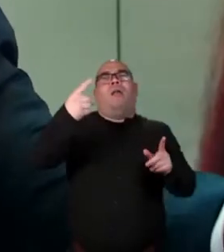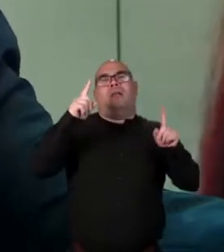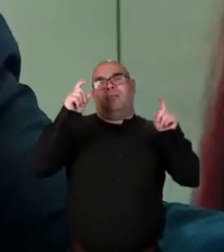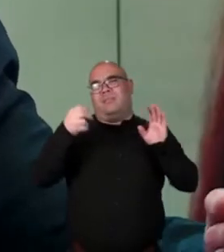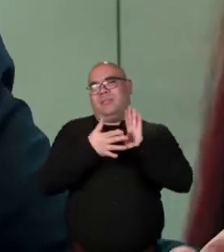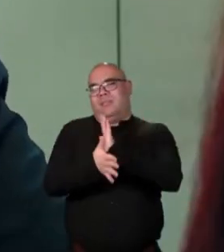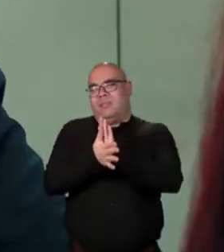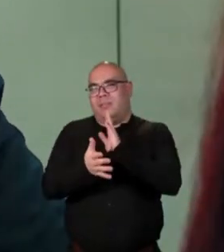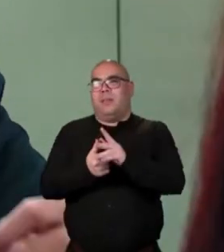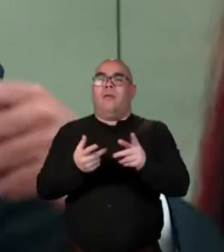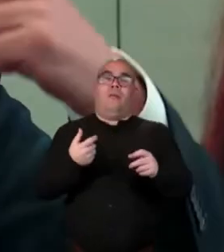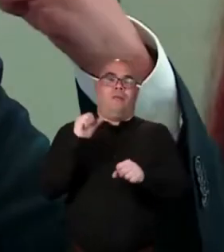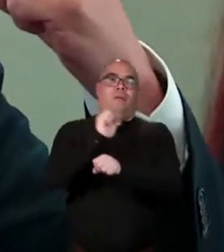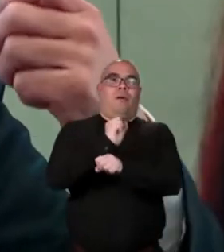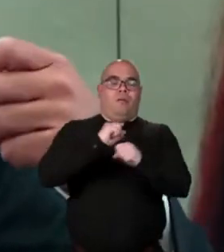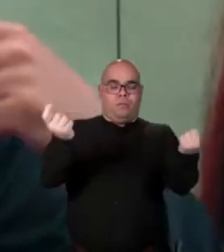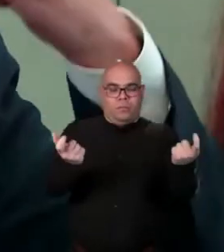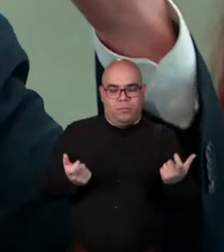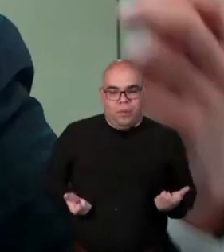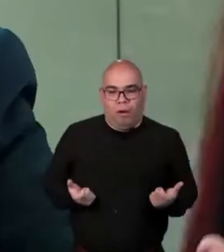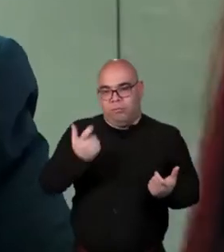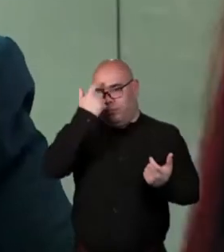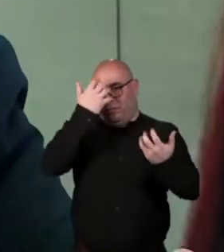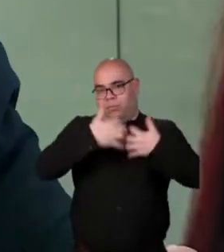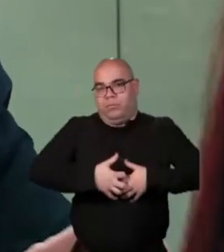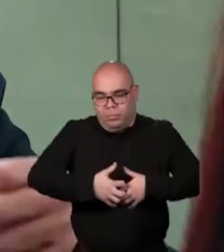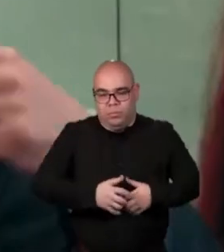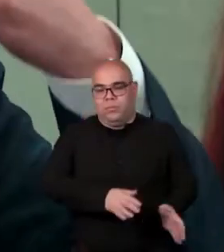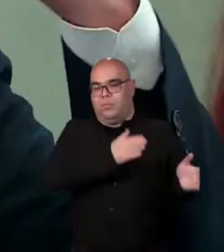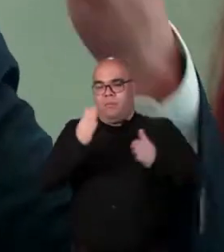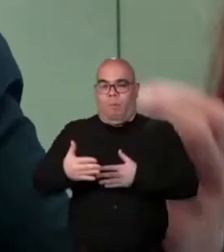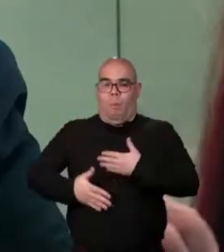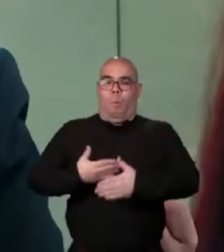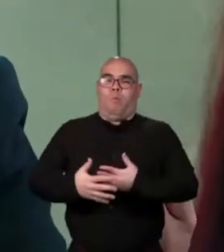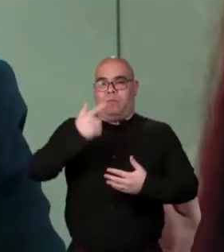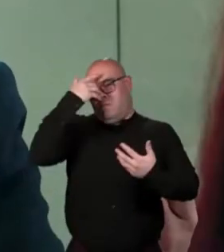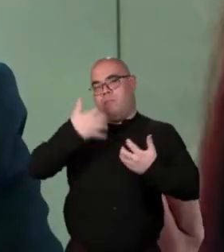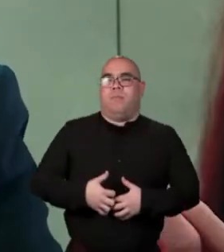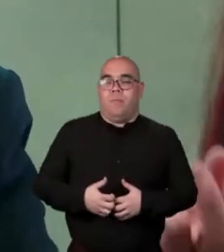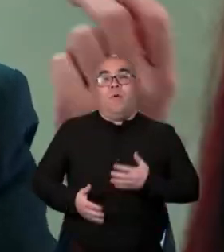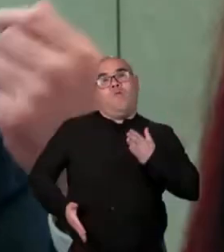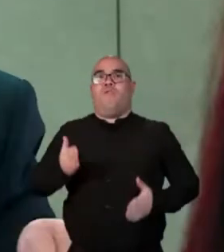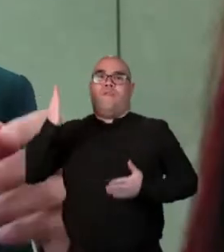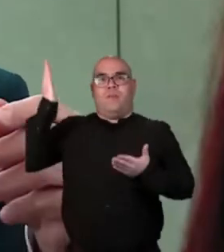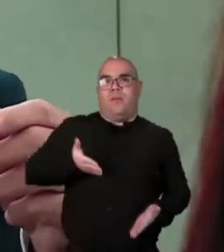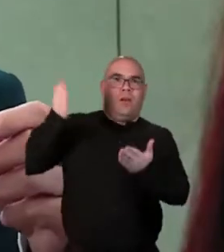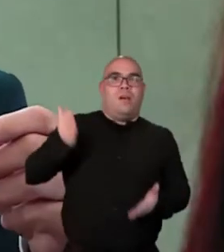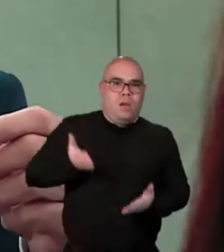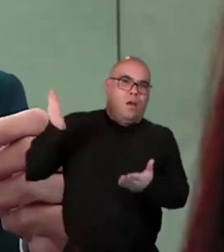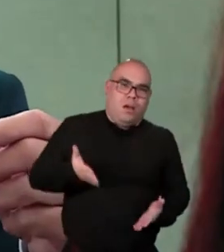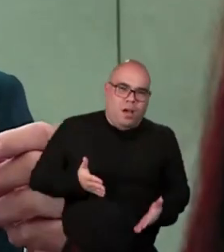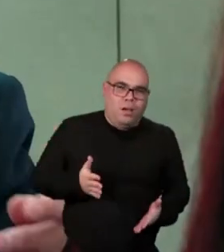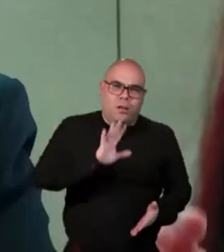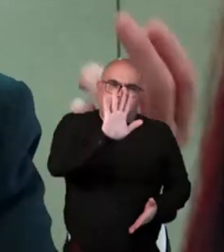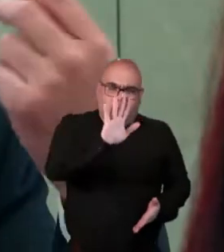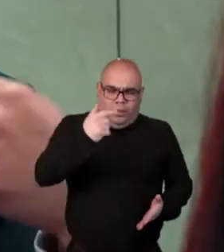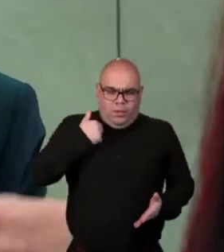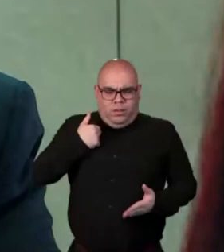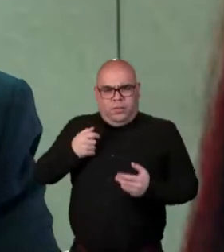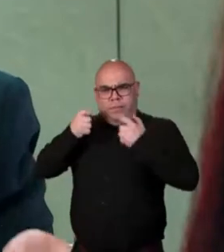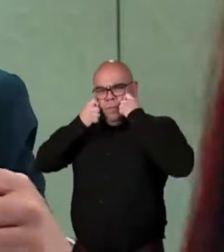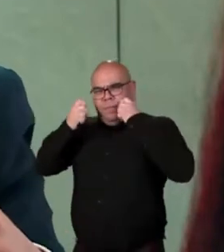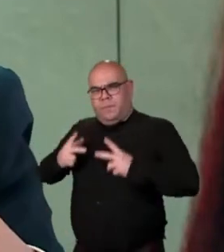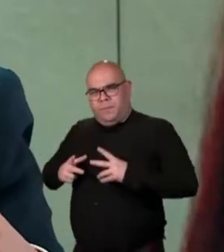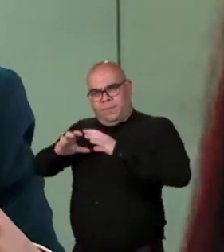carros autónomos que es que vienen procesos autónomos que vienen robots que vienen de todo pero lo que tiene que ser constante en el mundo y lo que tiene que